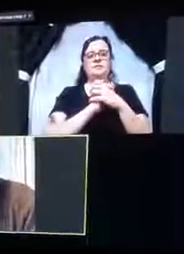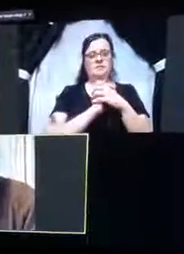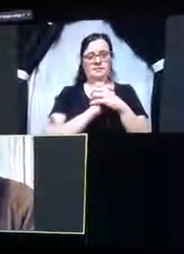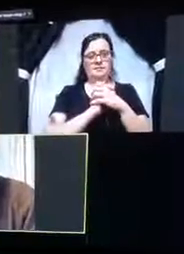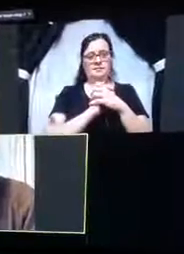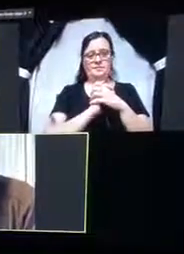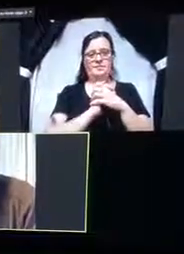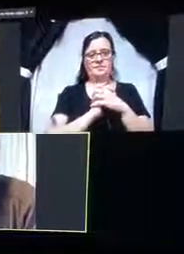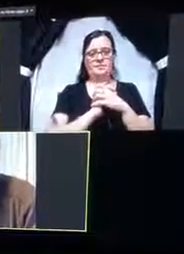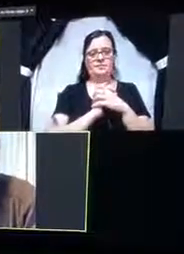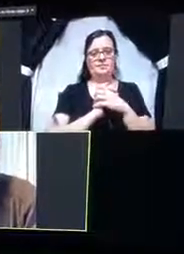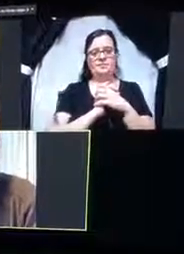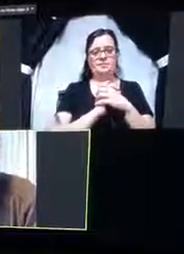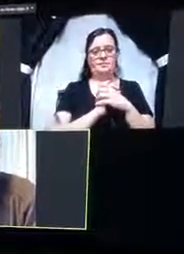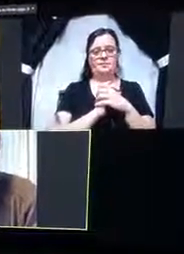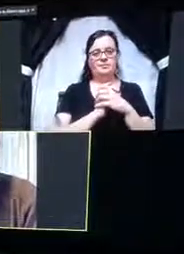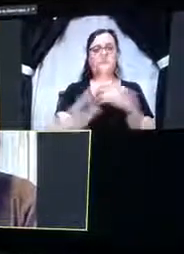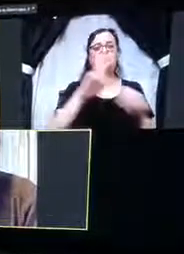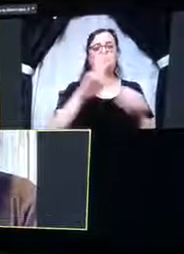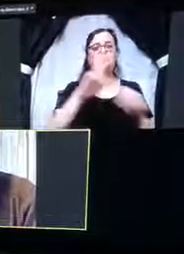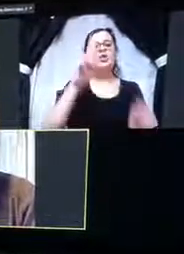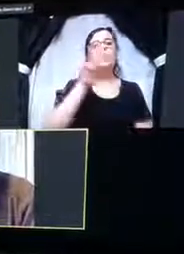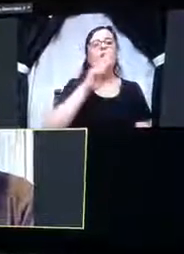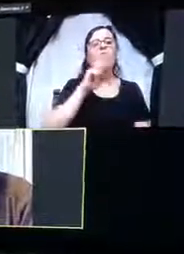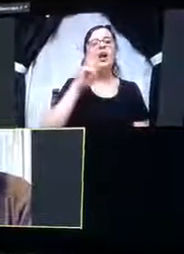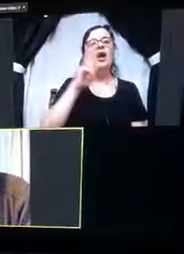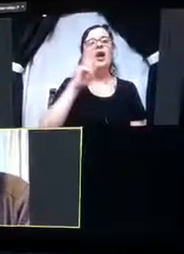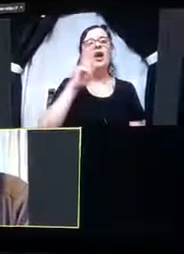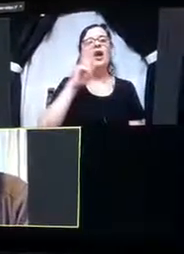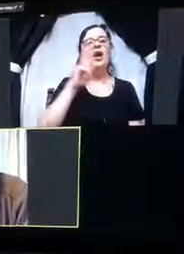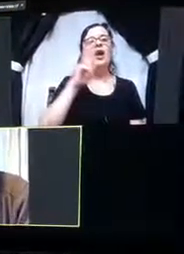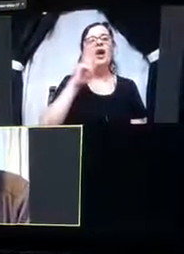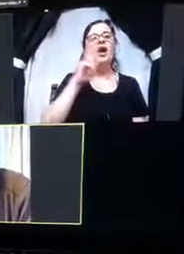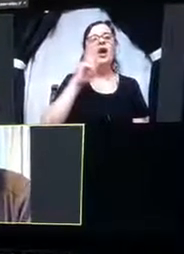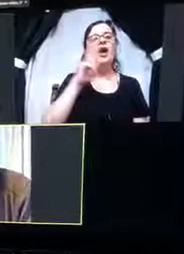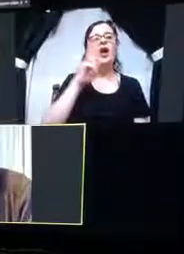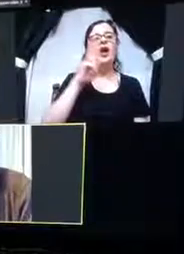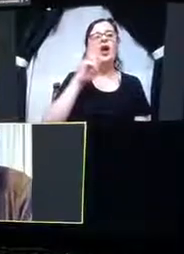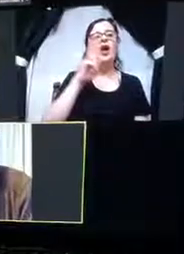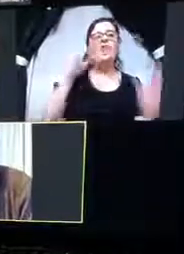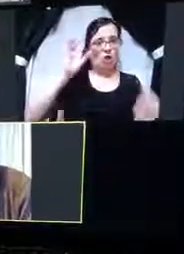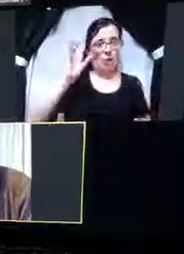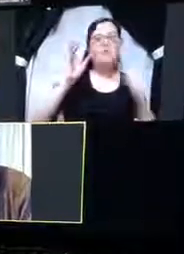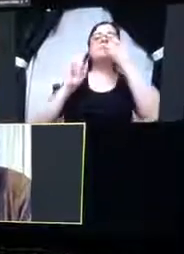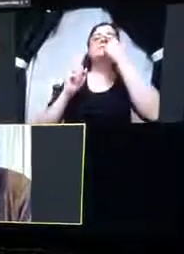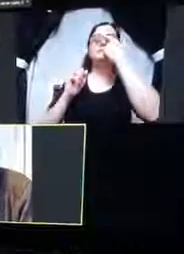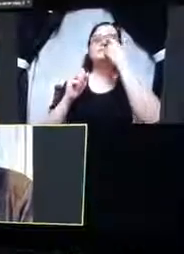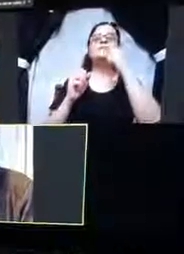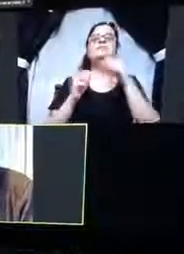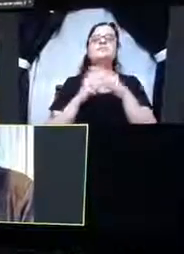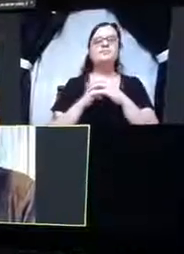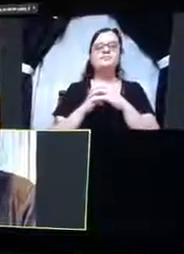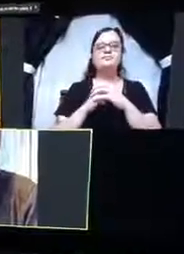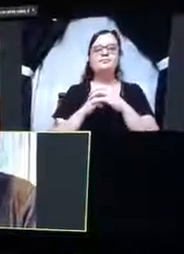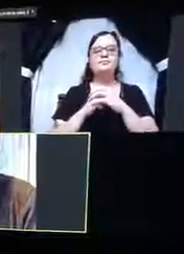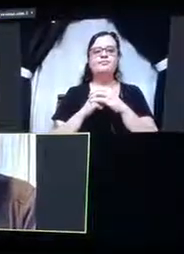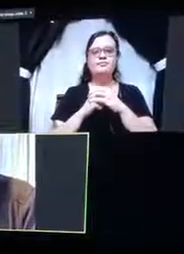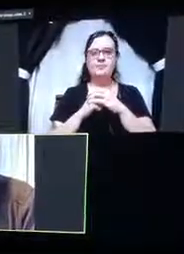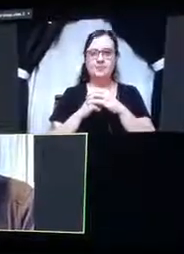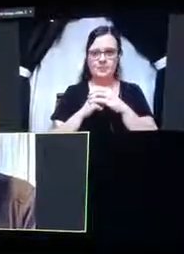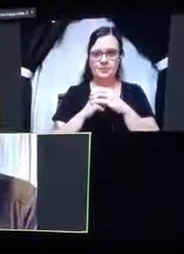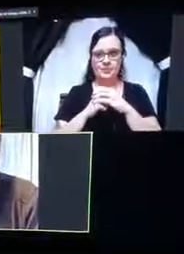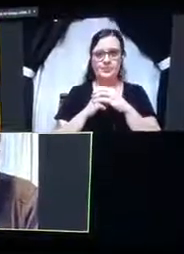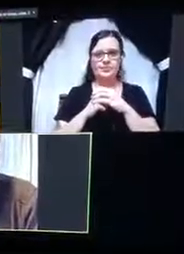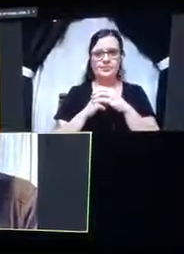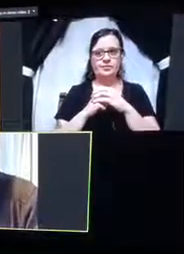pregunta, hola, soy fonoaudióloga colombiana, trabajo con con el nombre del paciente. Hemos estado en terapia desde que inició